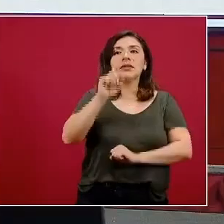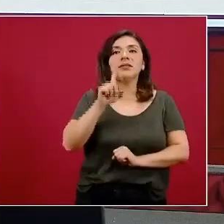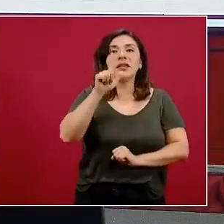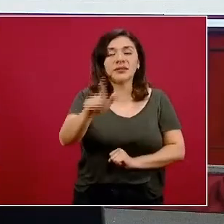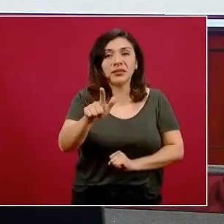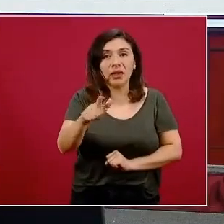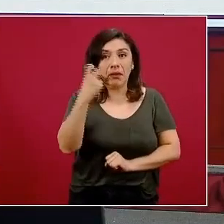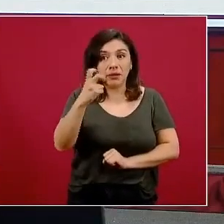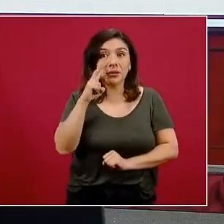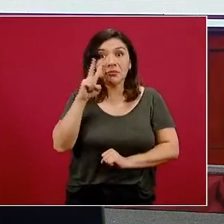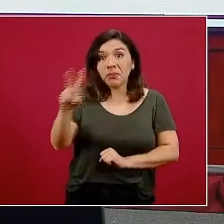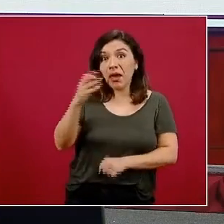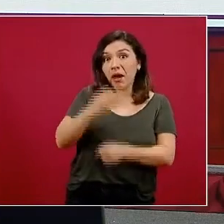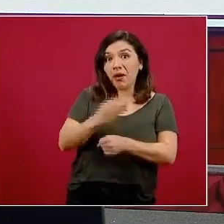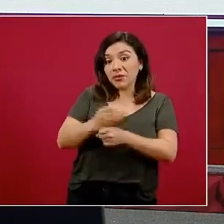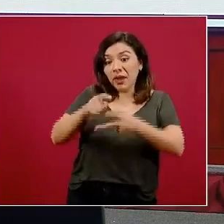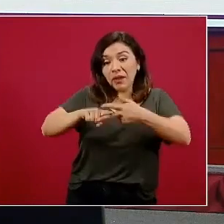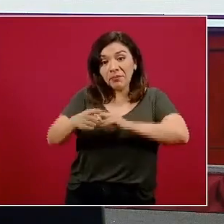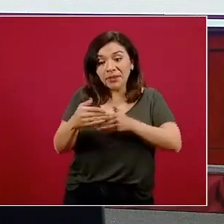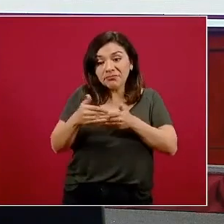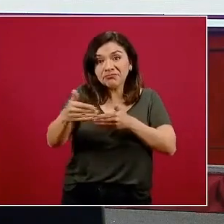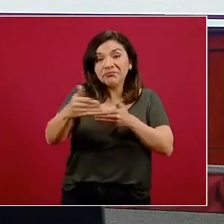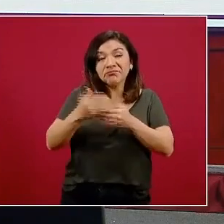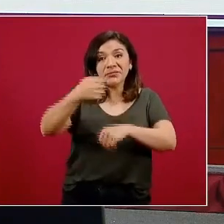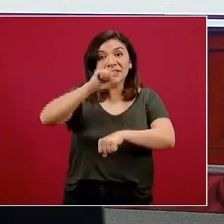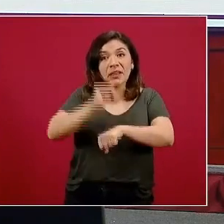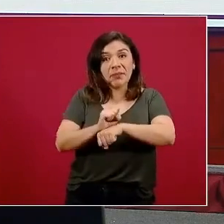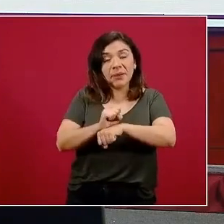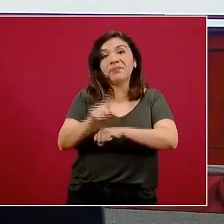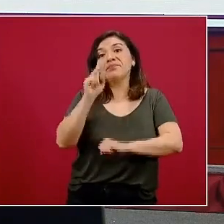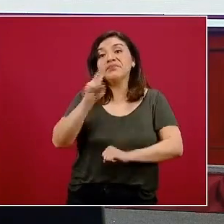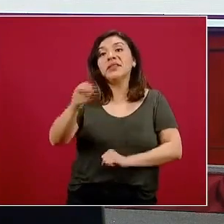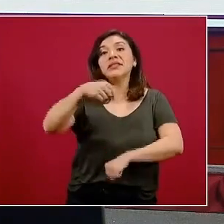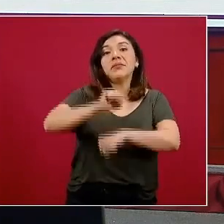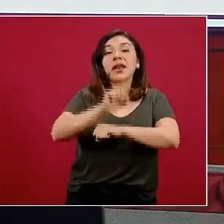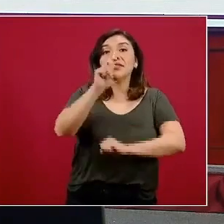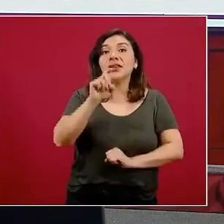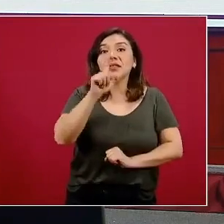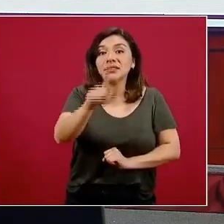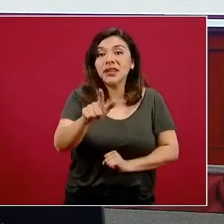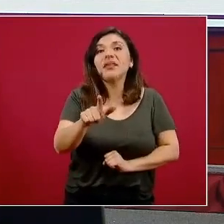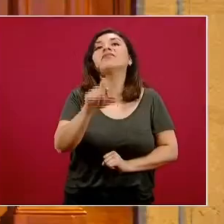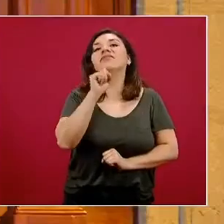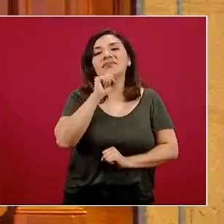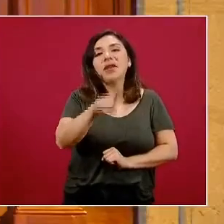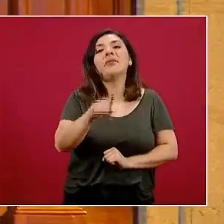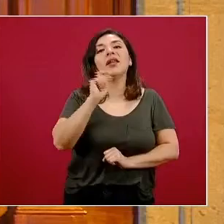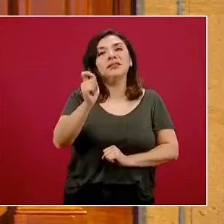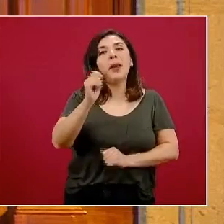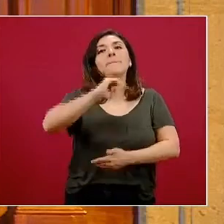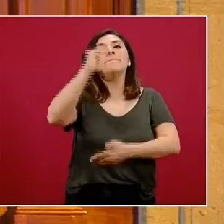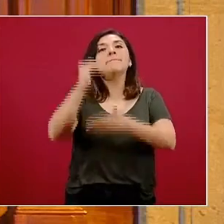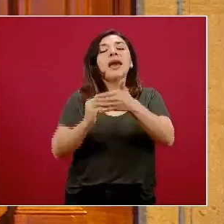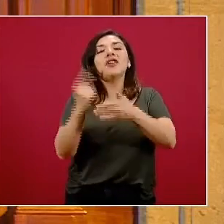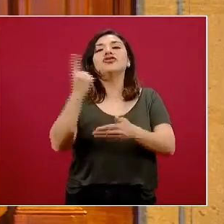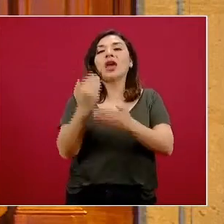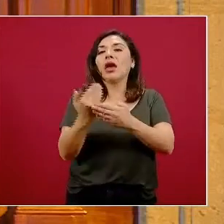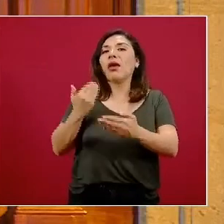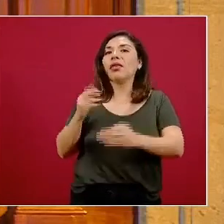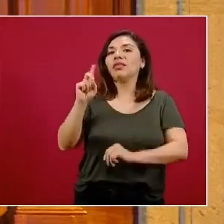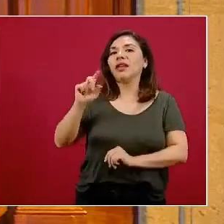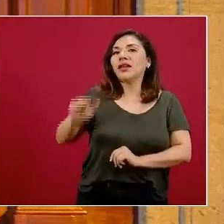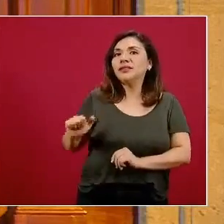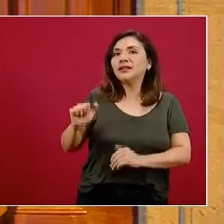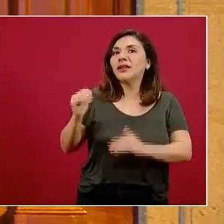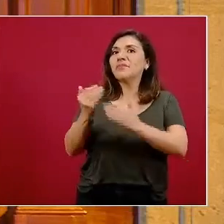al menos así estamos abriendo esta semana, y ya veíamos que la semana 37 también había sido menor a la semana